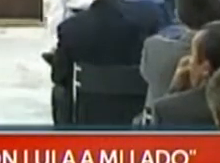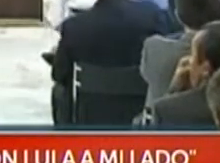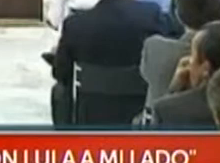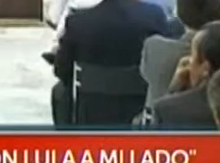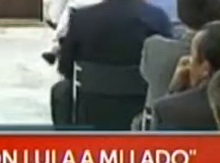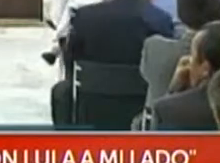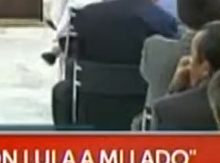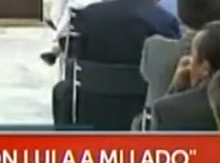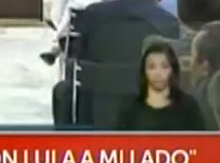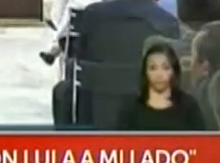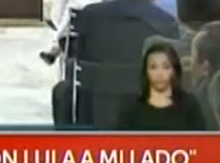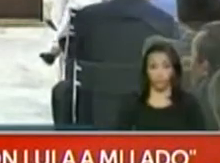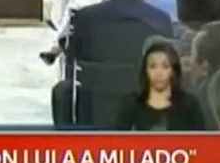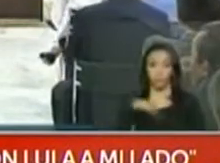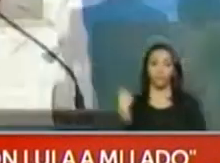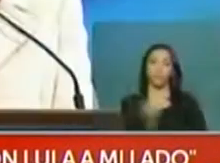Nos